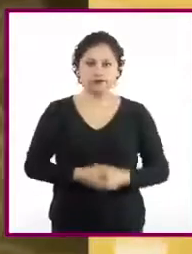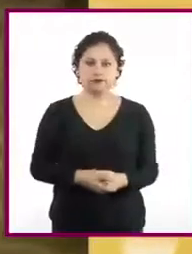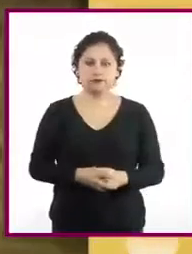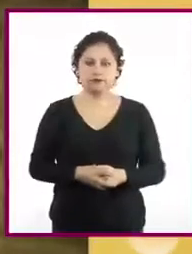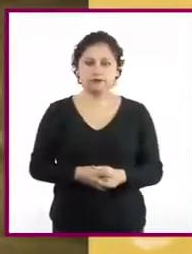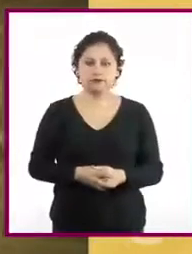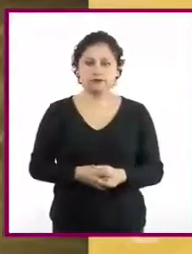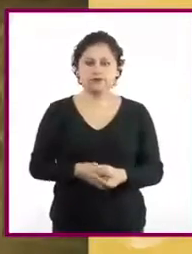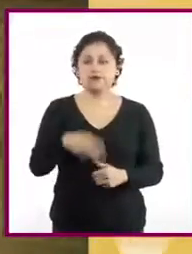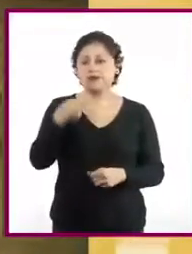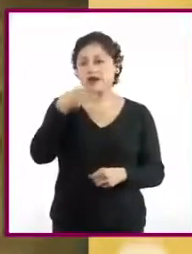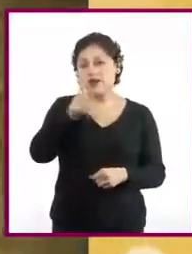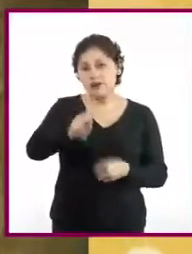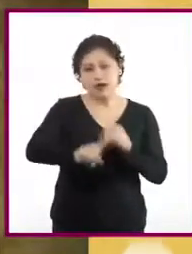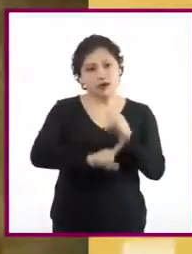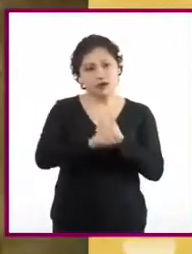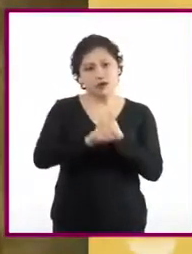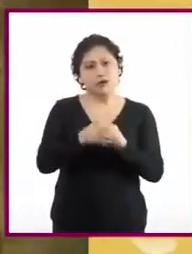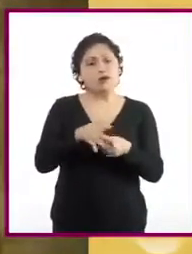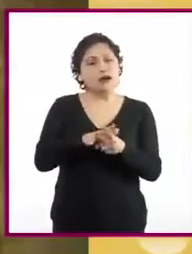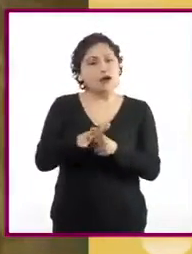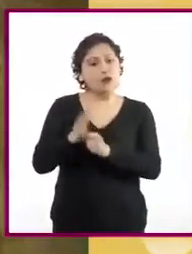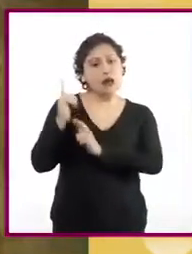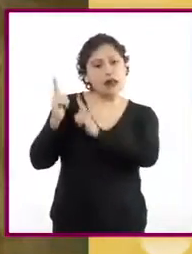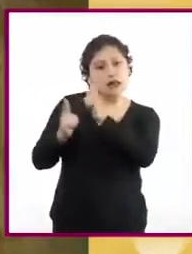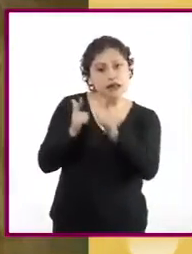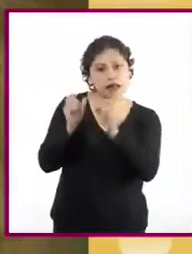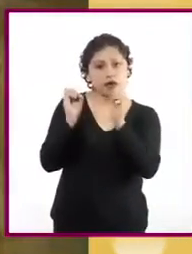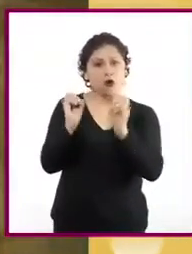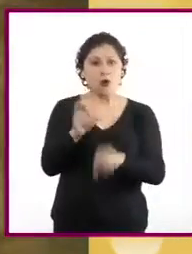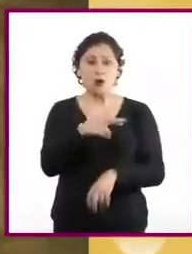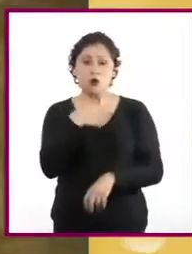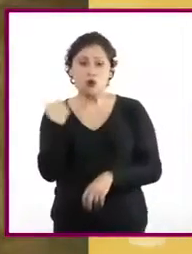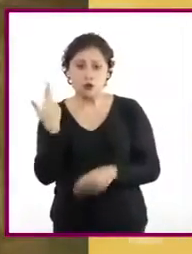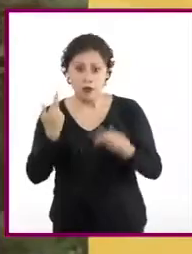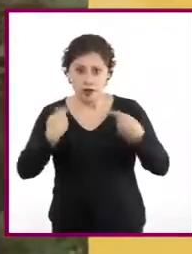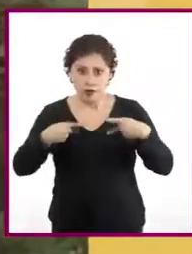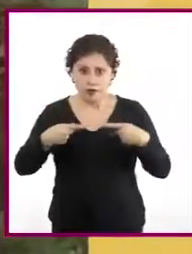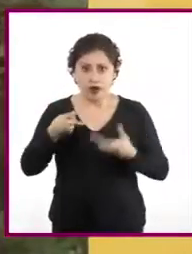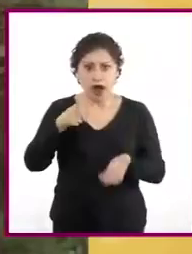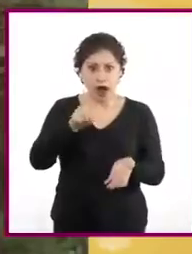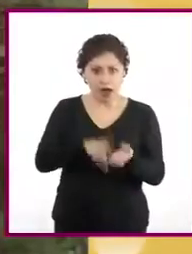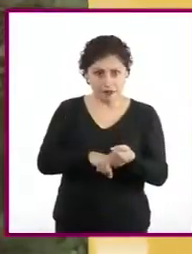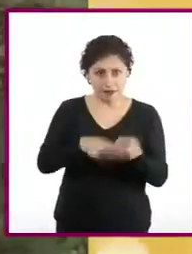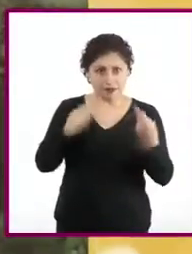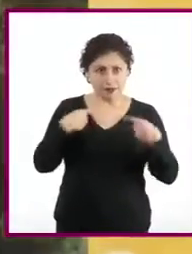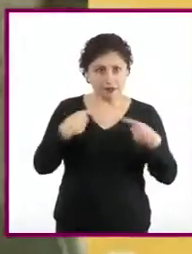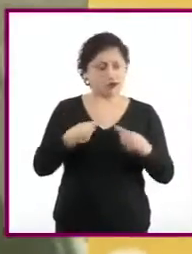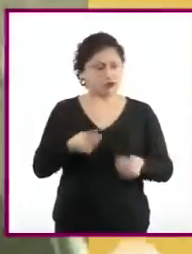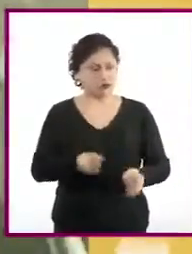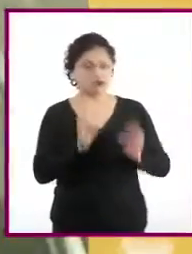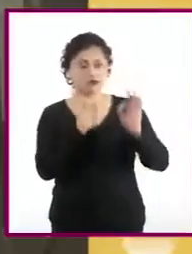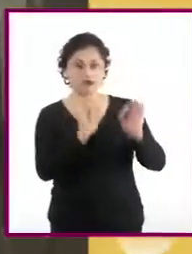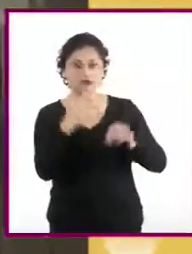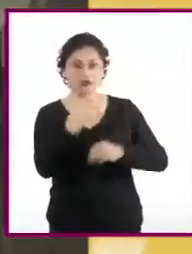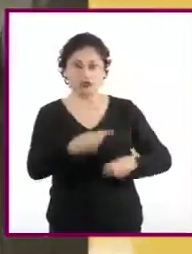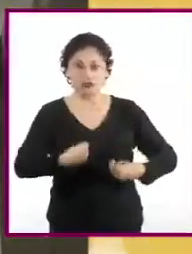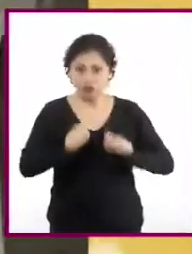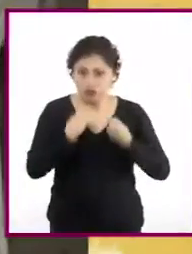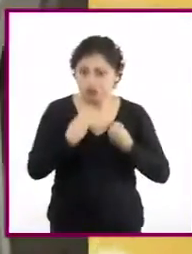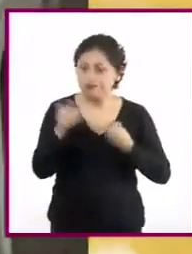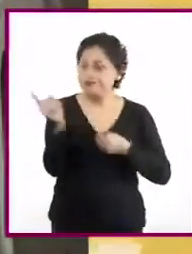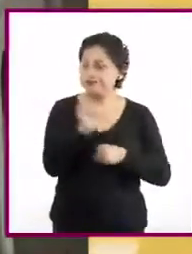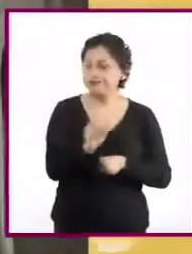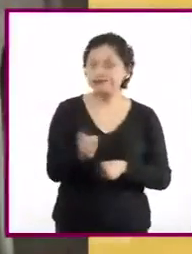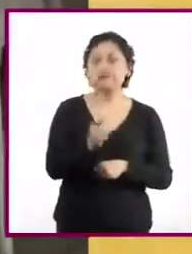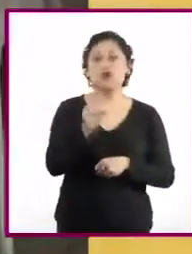El problema era que no todos los griegos o los romanos eran considerados ciudadanos, los extranjeros, las mujeres y